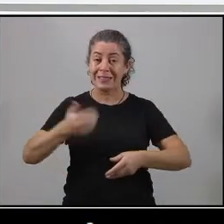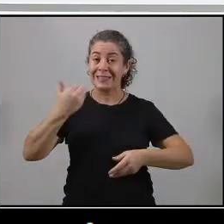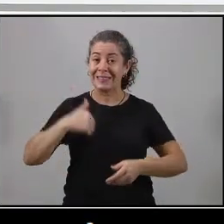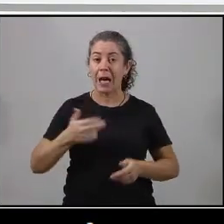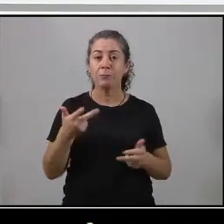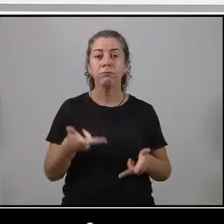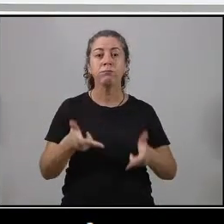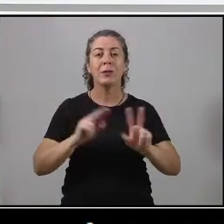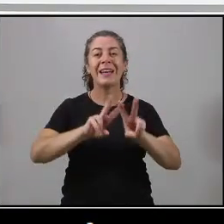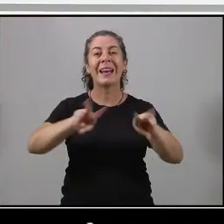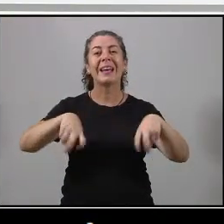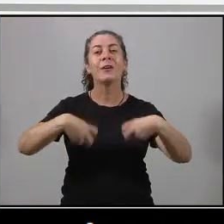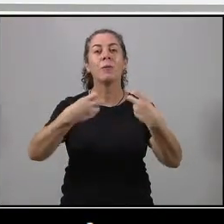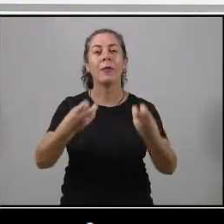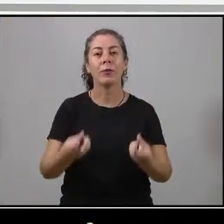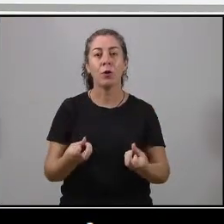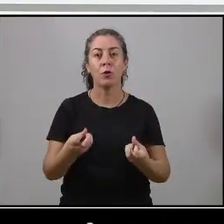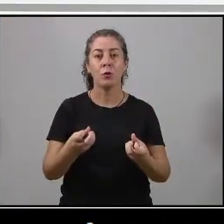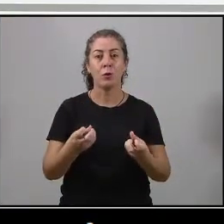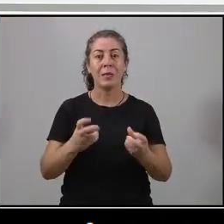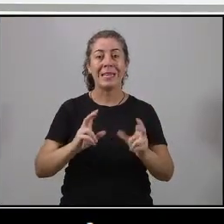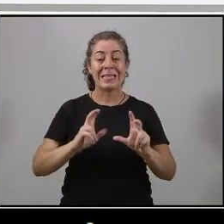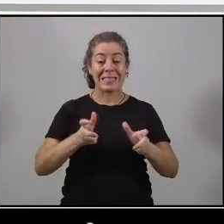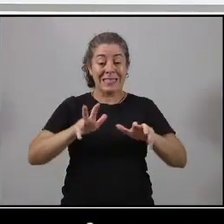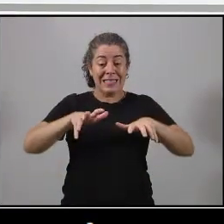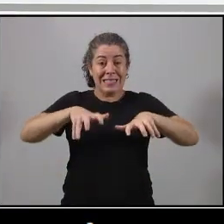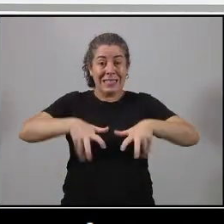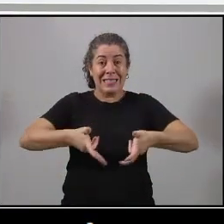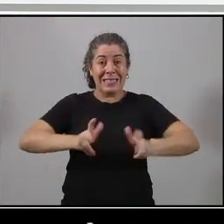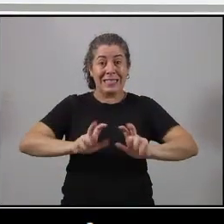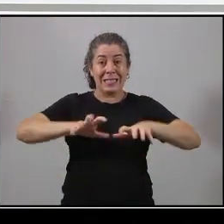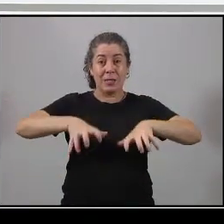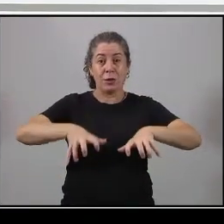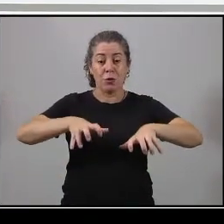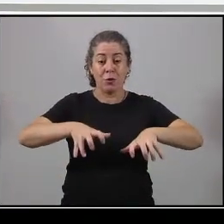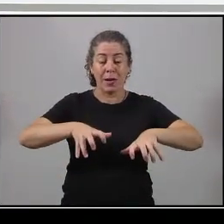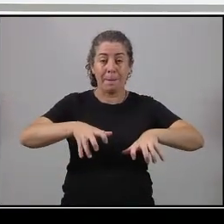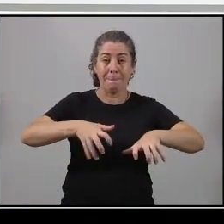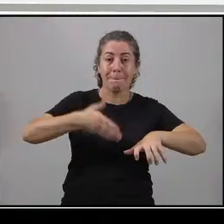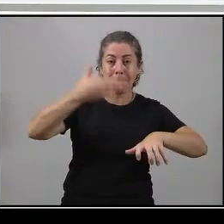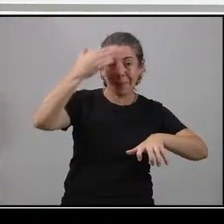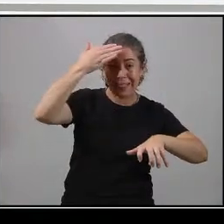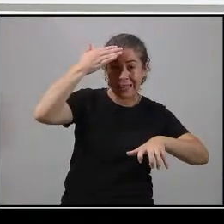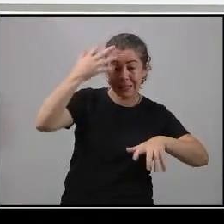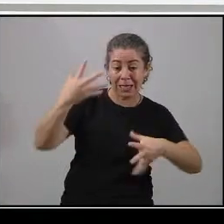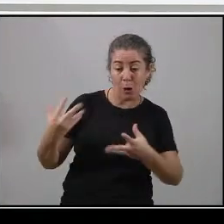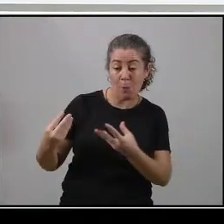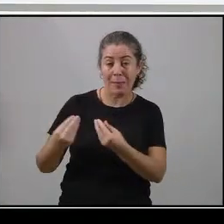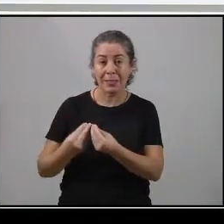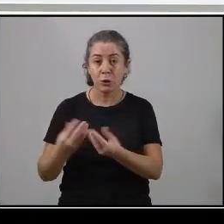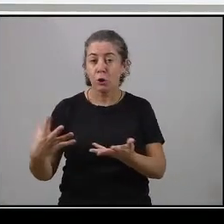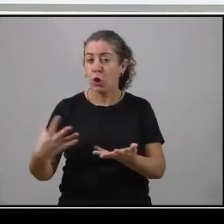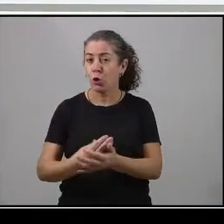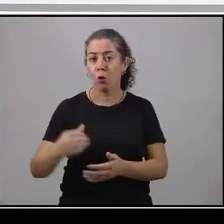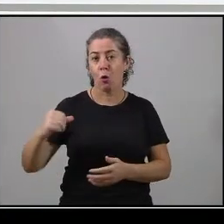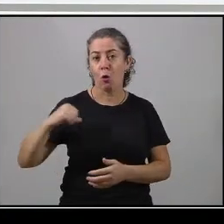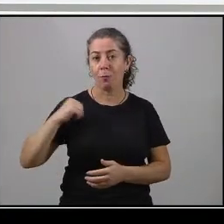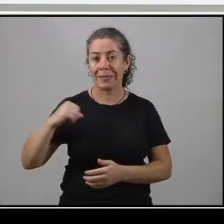la renovación de los sillones para pacientes y acompañantes en todos los hospitales de nuestra